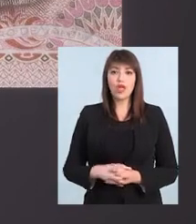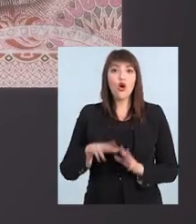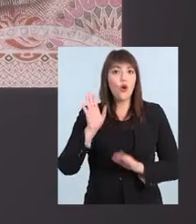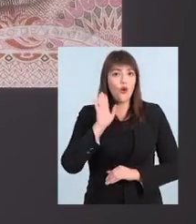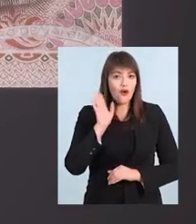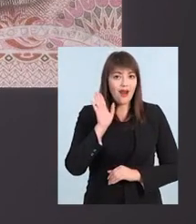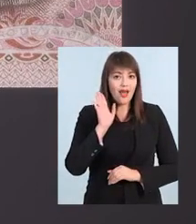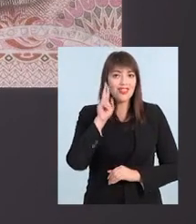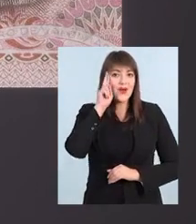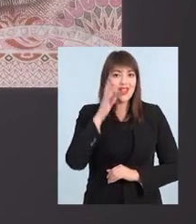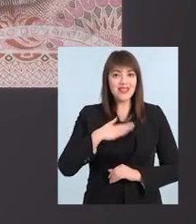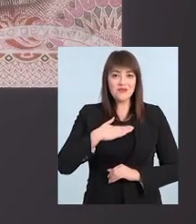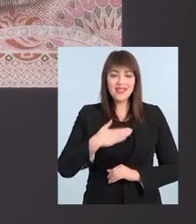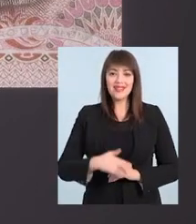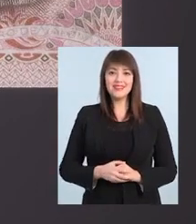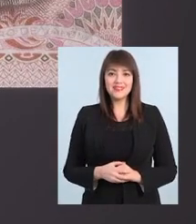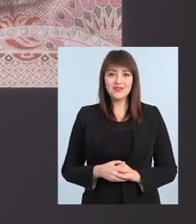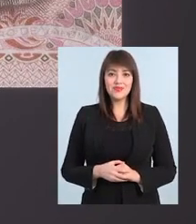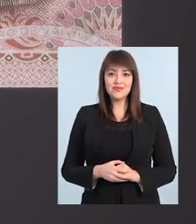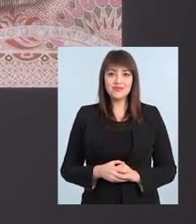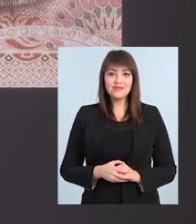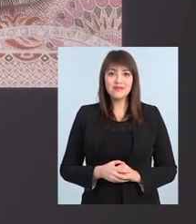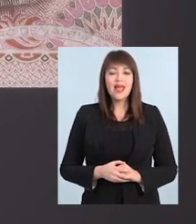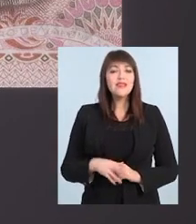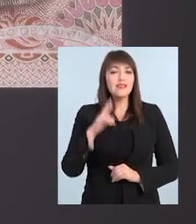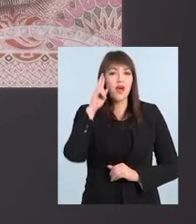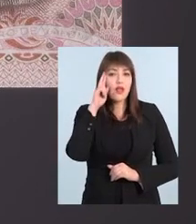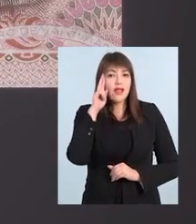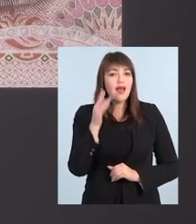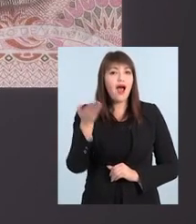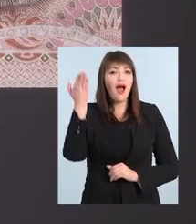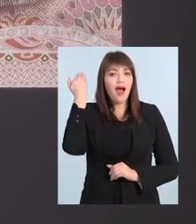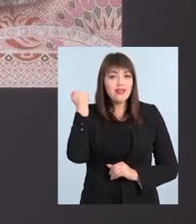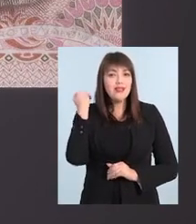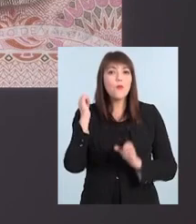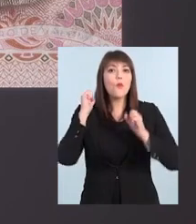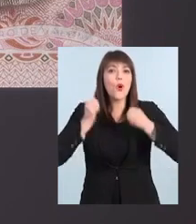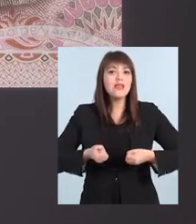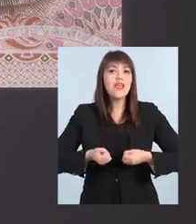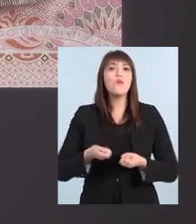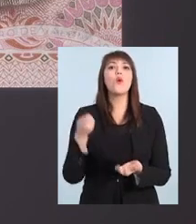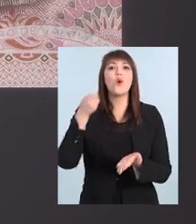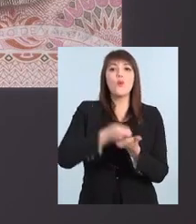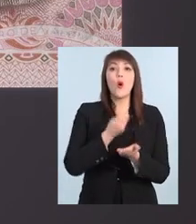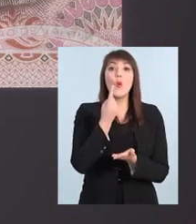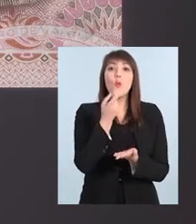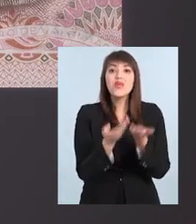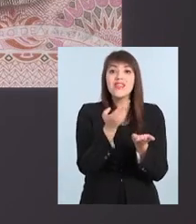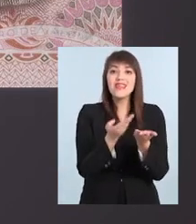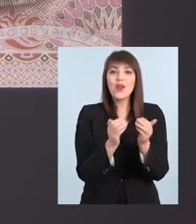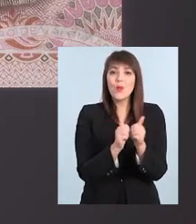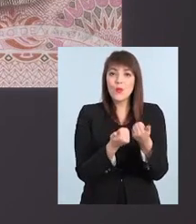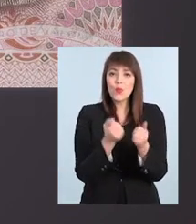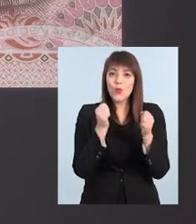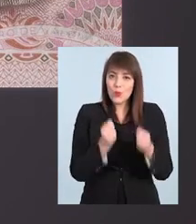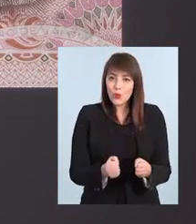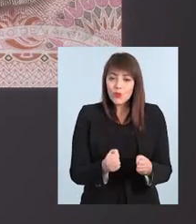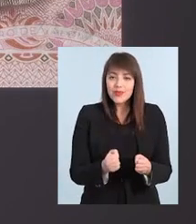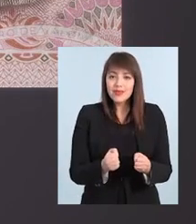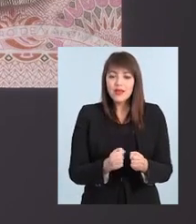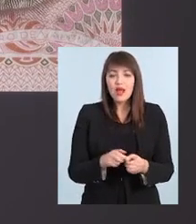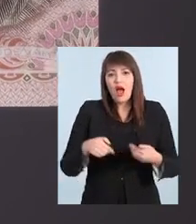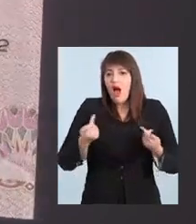¡Hola! ¿Os acordáis de mí? ¿Os acordáis que antes podíamos comprar un kilo de pan juntos? ¿Y